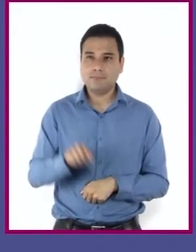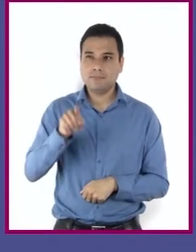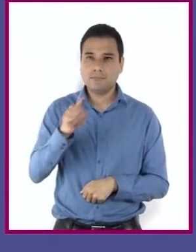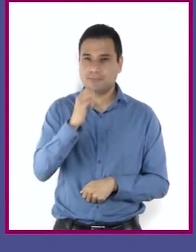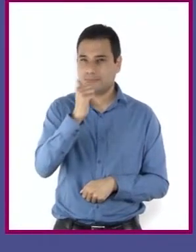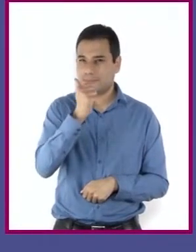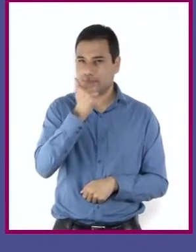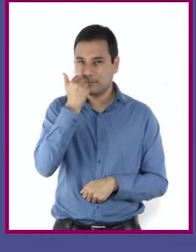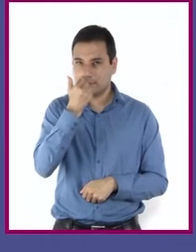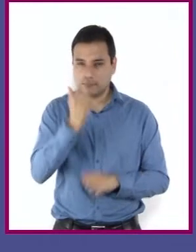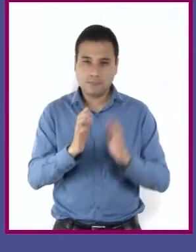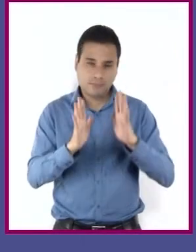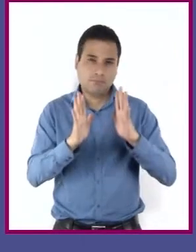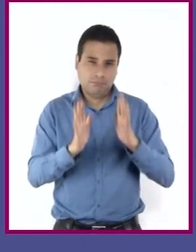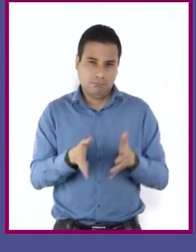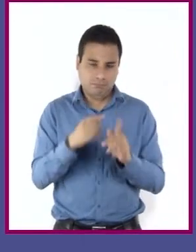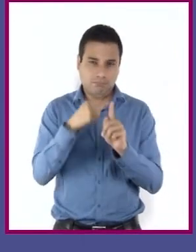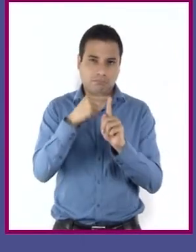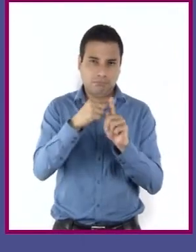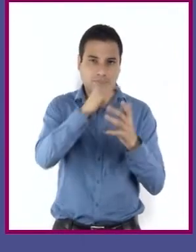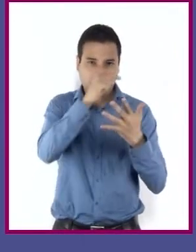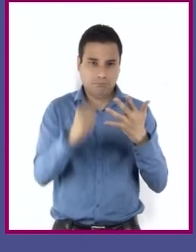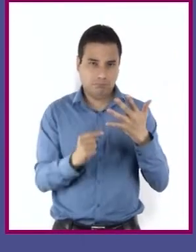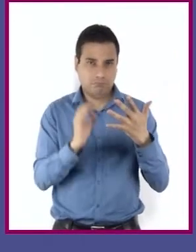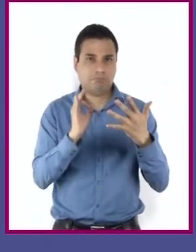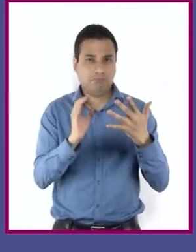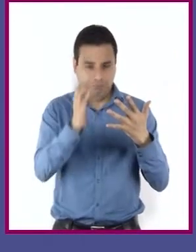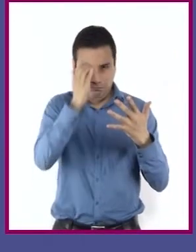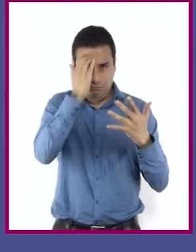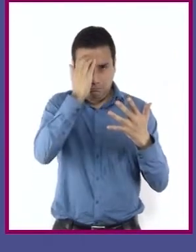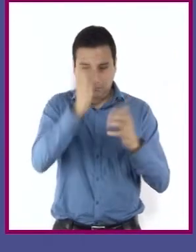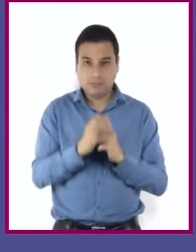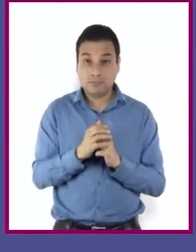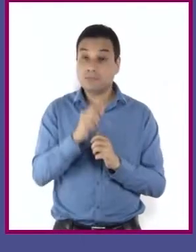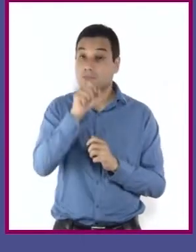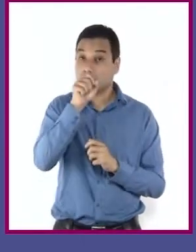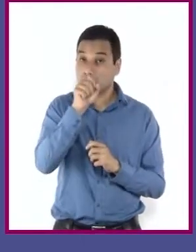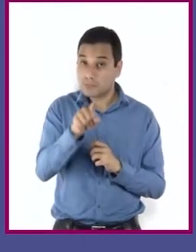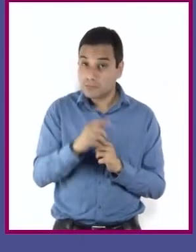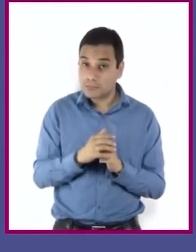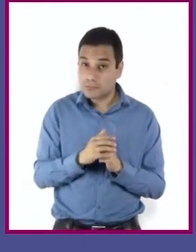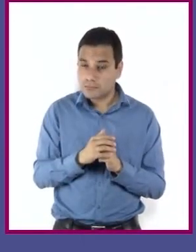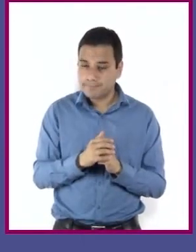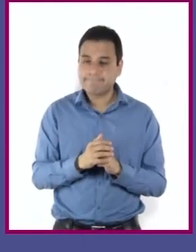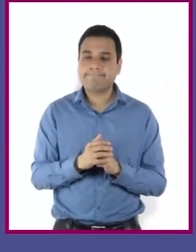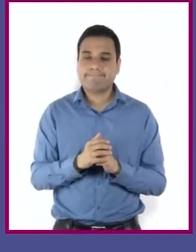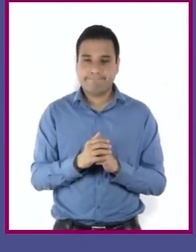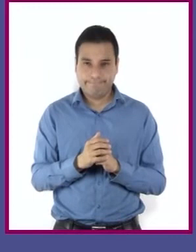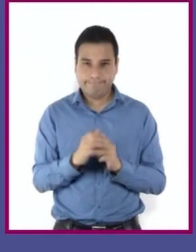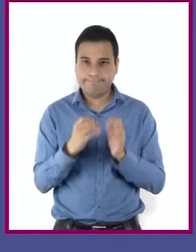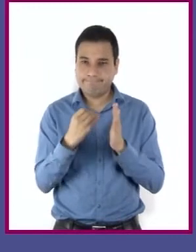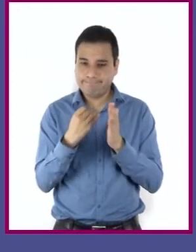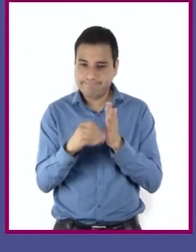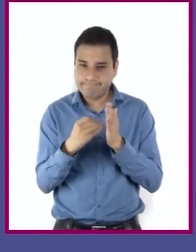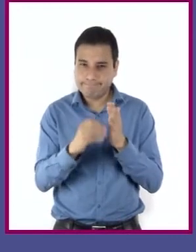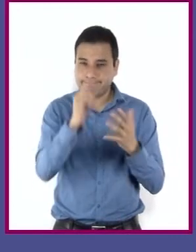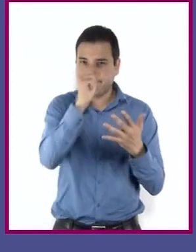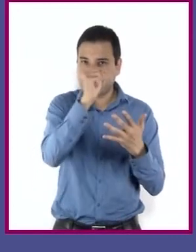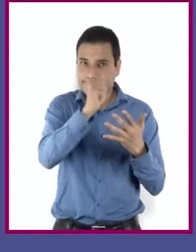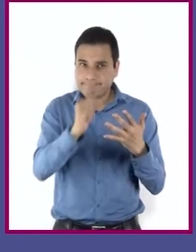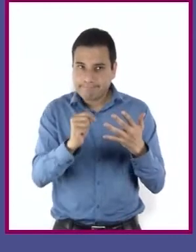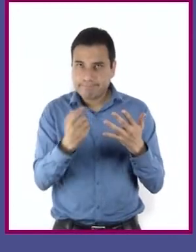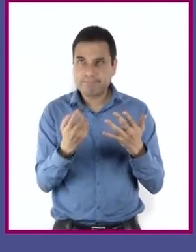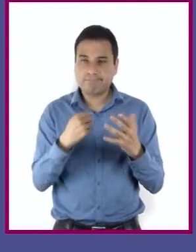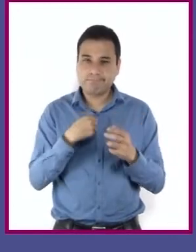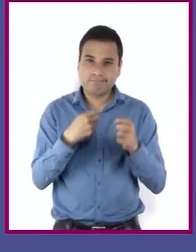logró ver sus fortalezas, sus logros, pero también logró reflexionar que su nerviosismo la llevó a